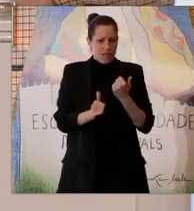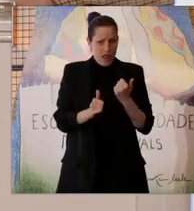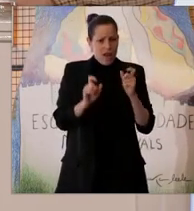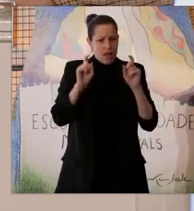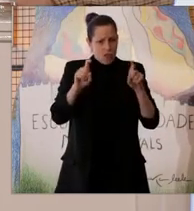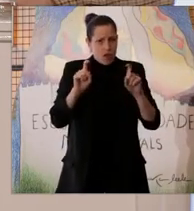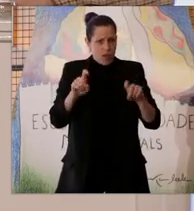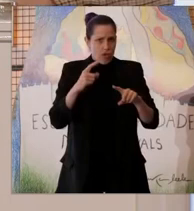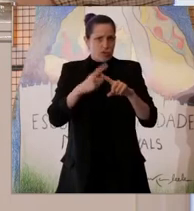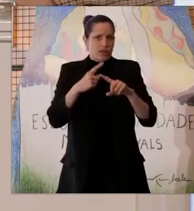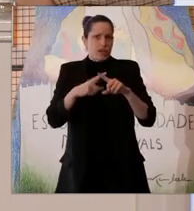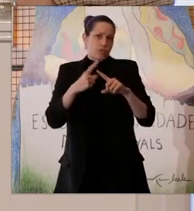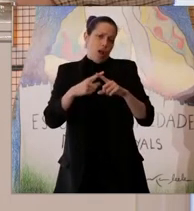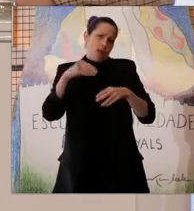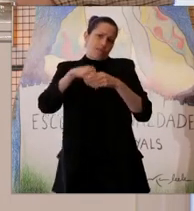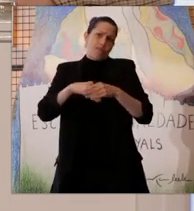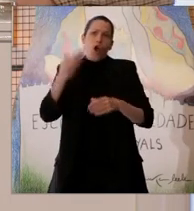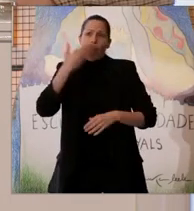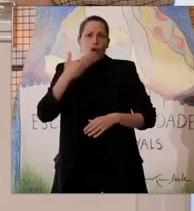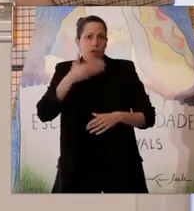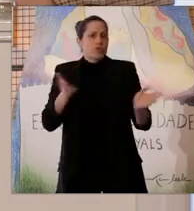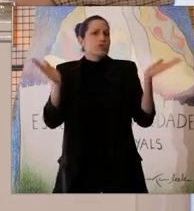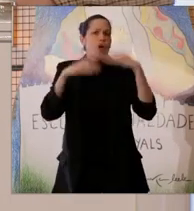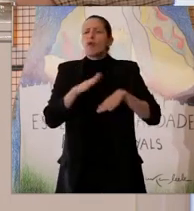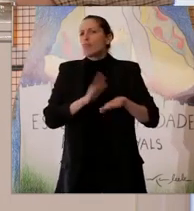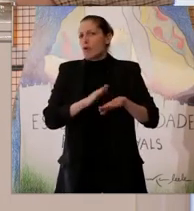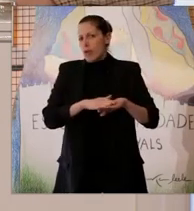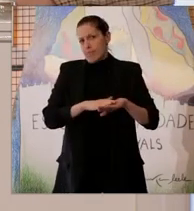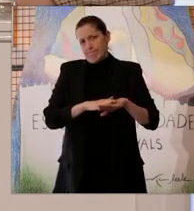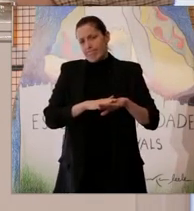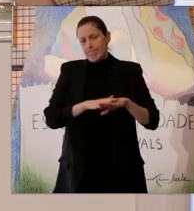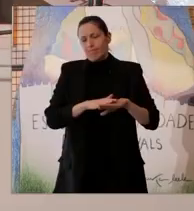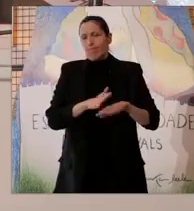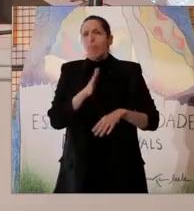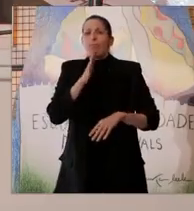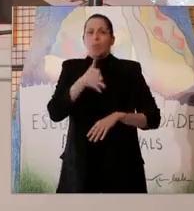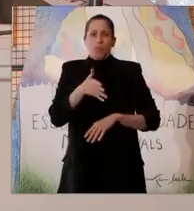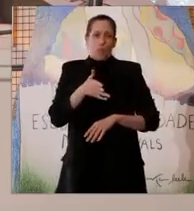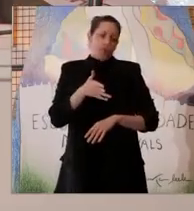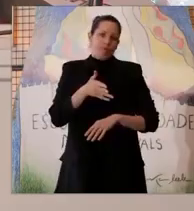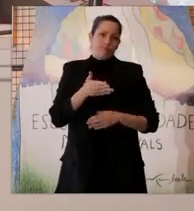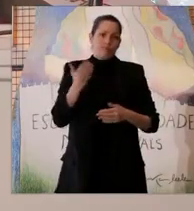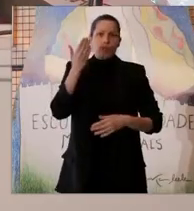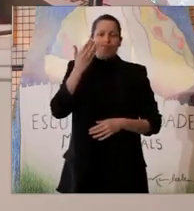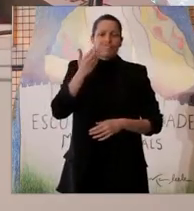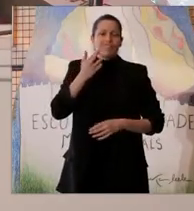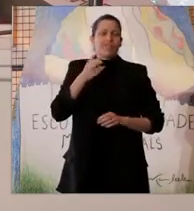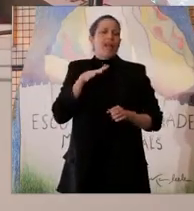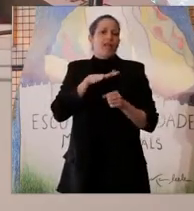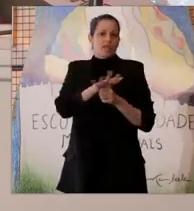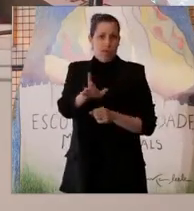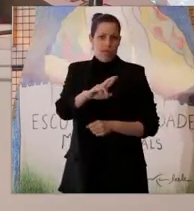es porque por la oposición de los sectores católicos que siguen teniendo mucho poder en España y